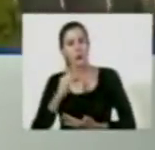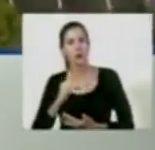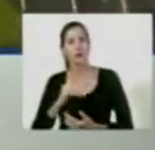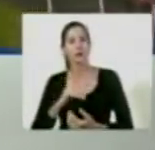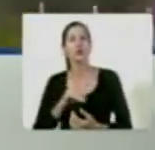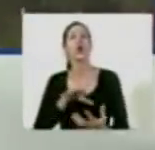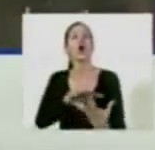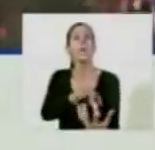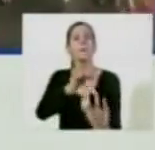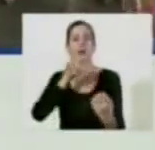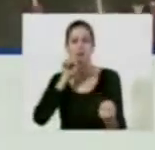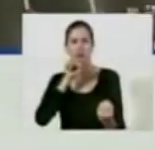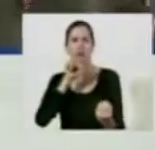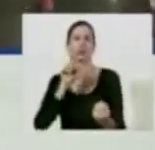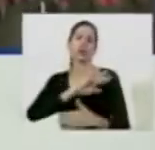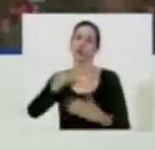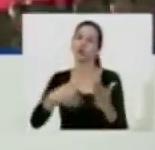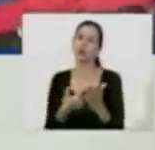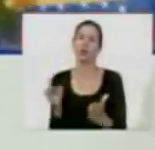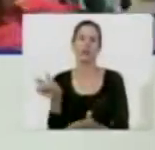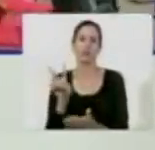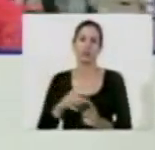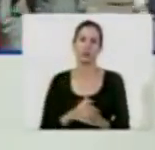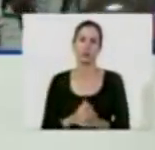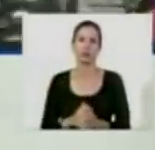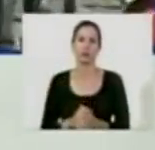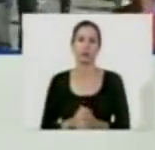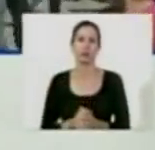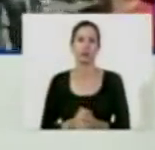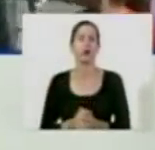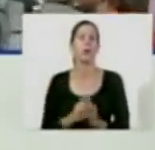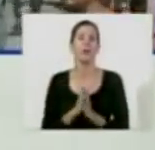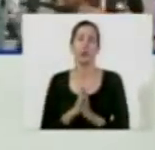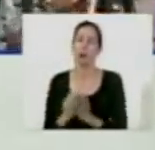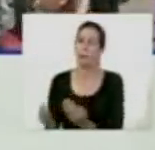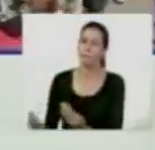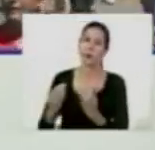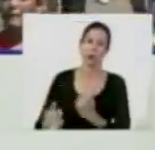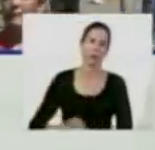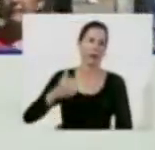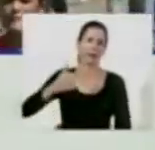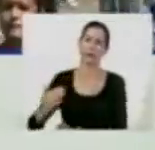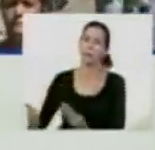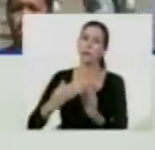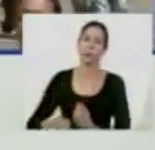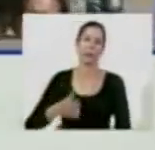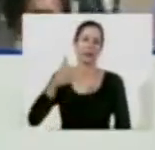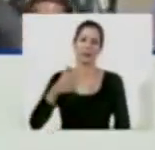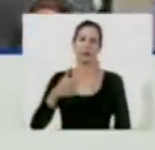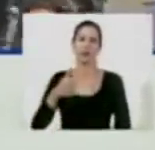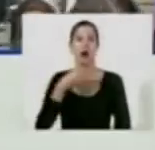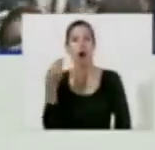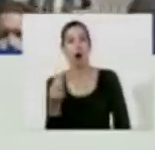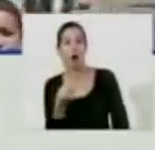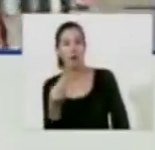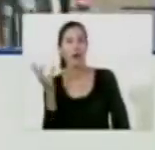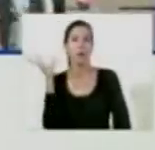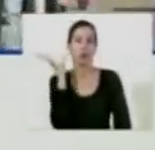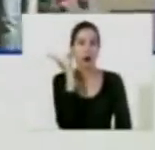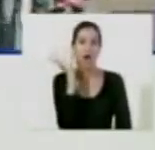llamo al mayor respaldo activo de jóvenes, de mujeres,